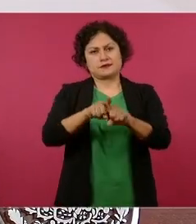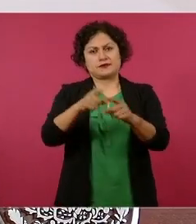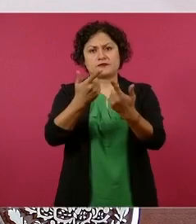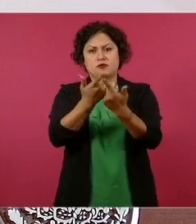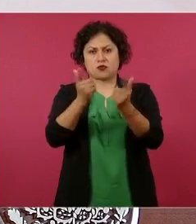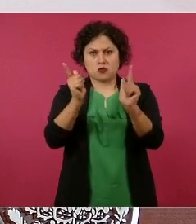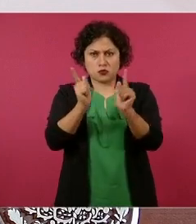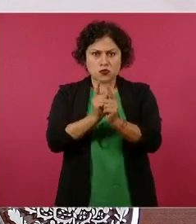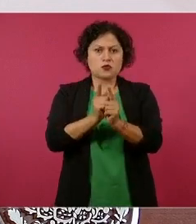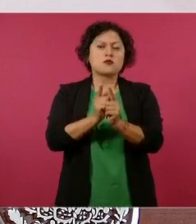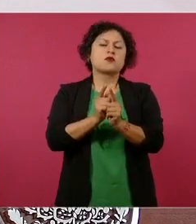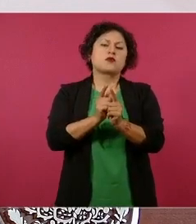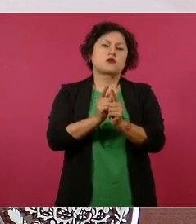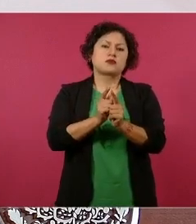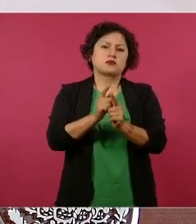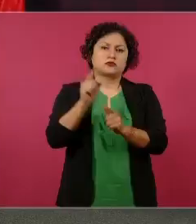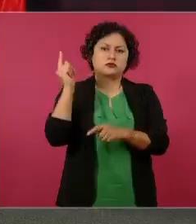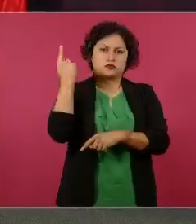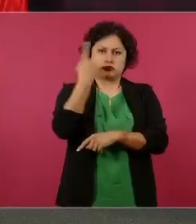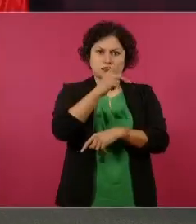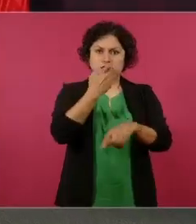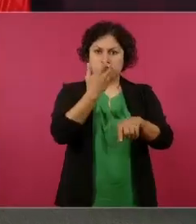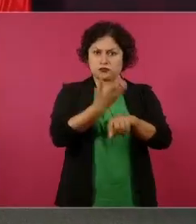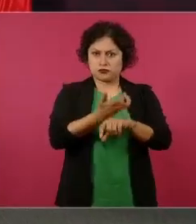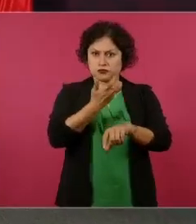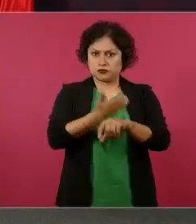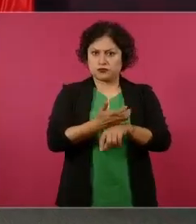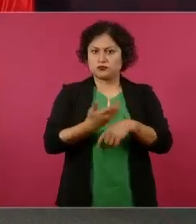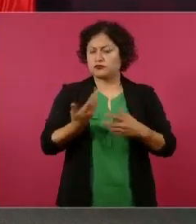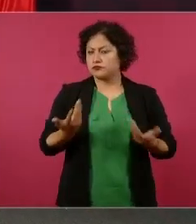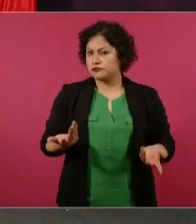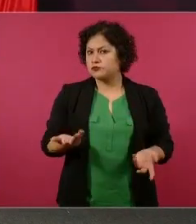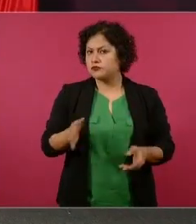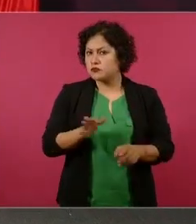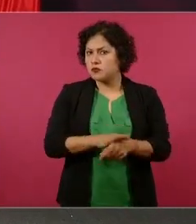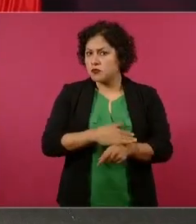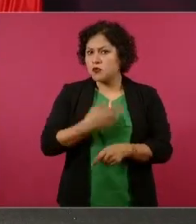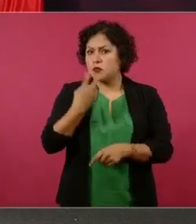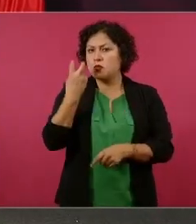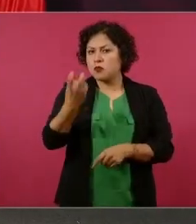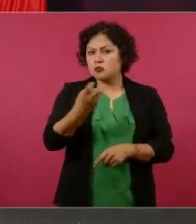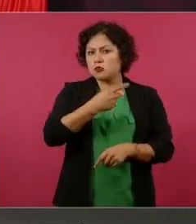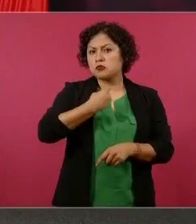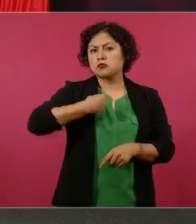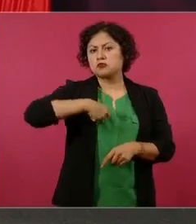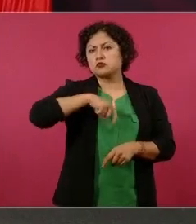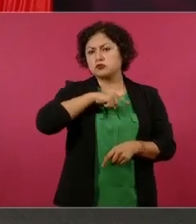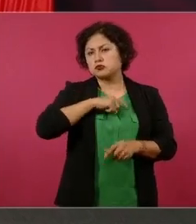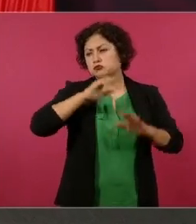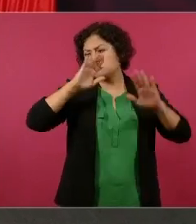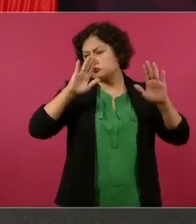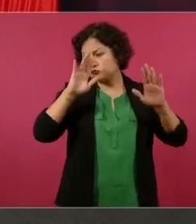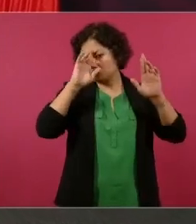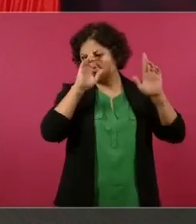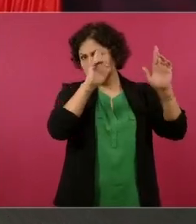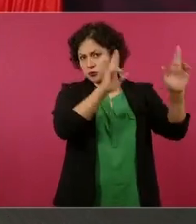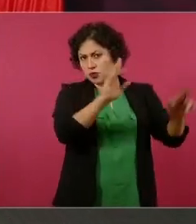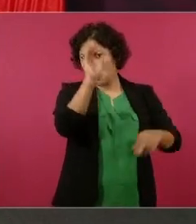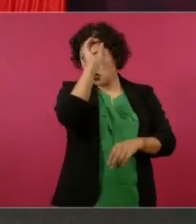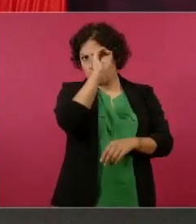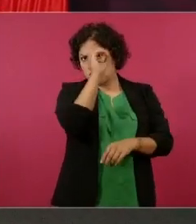Republicano. Entonces, pues respetamos su punto de vista, no lo